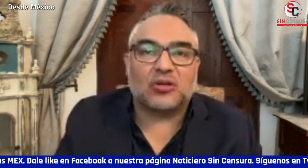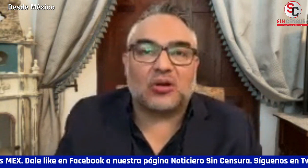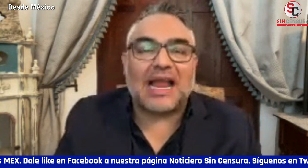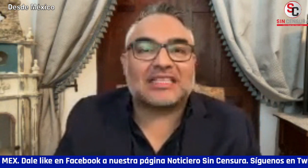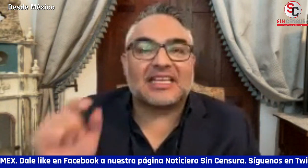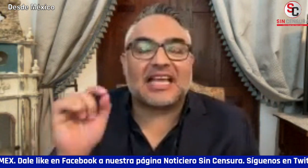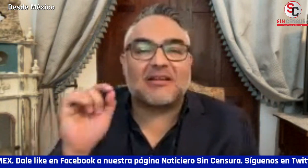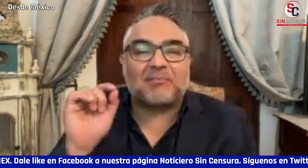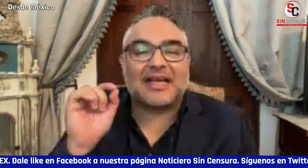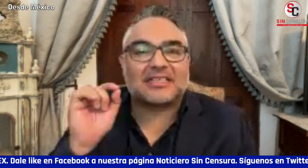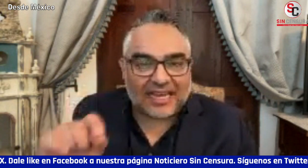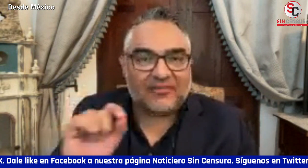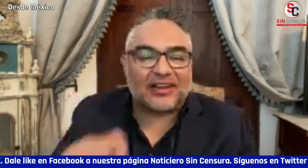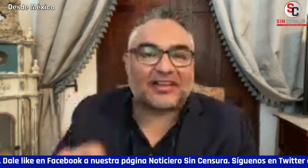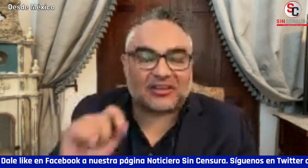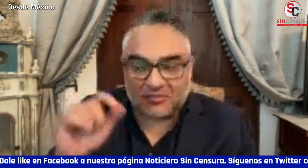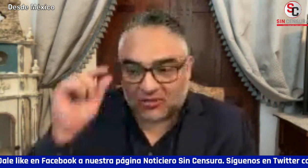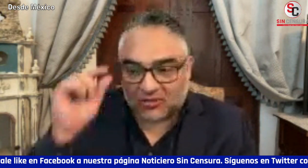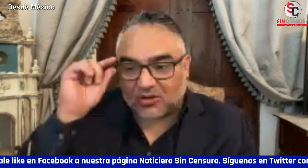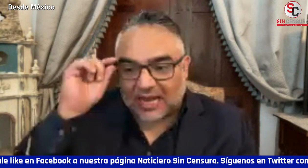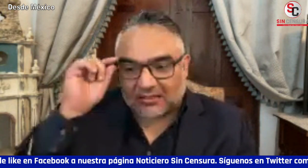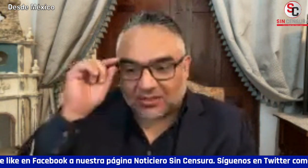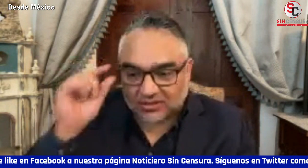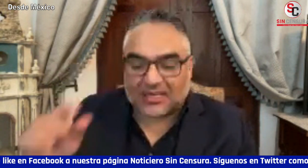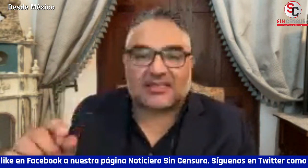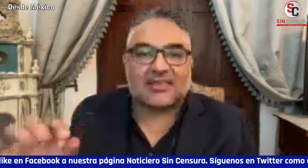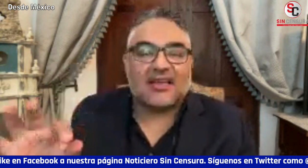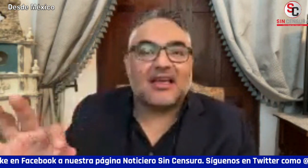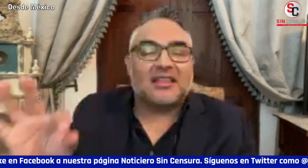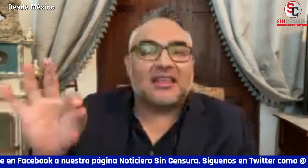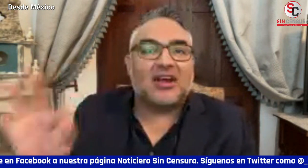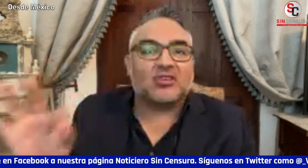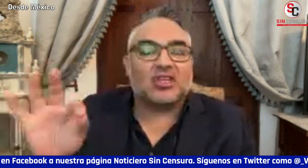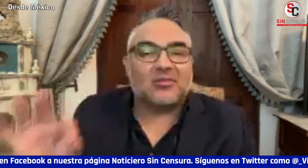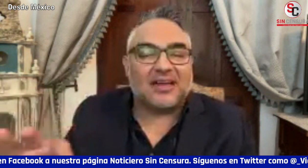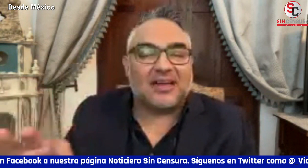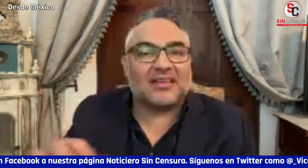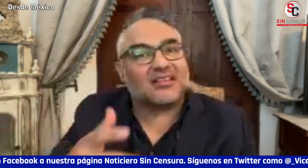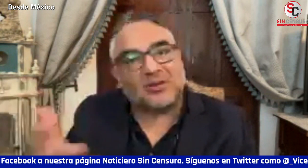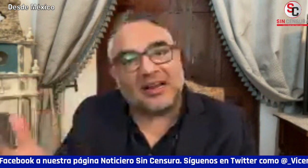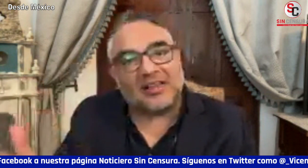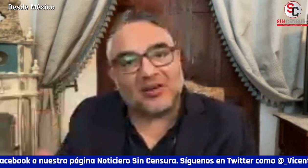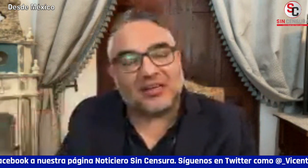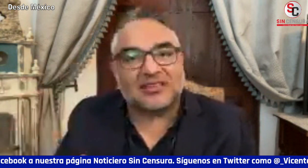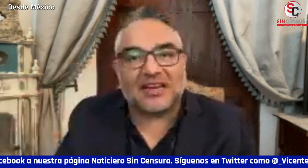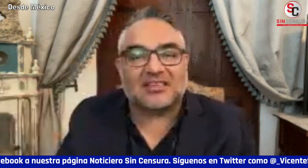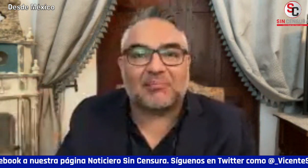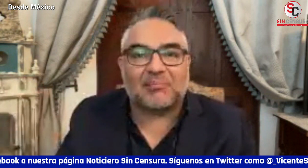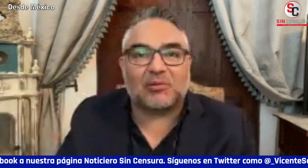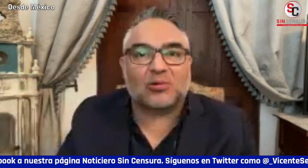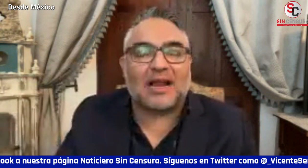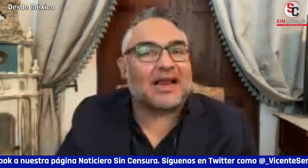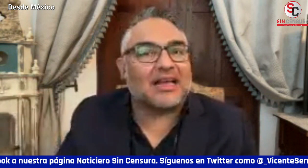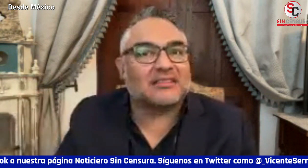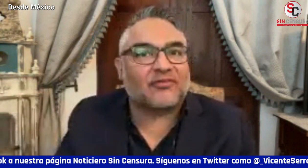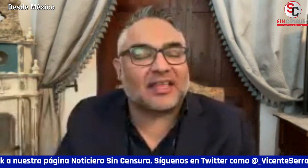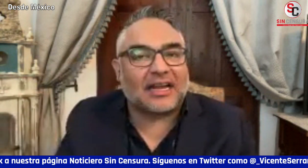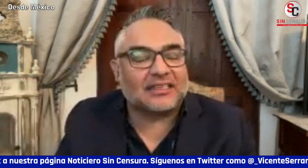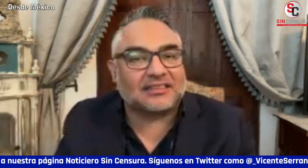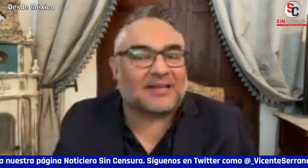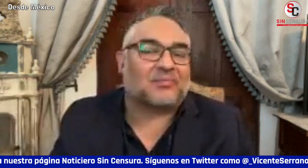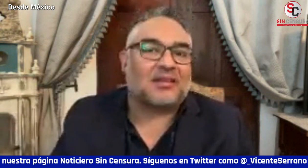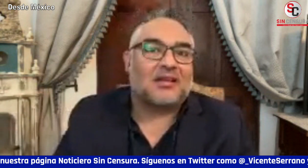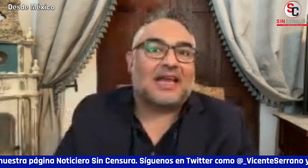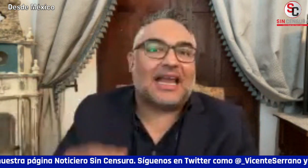El que le puso la cereza al pastel, fíjate cómo son las cosas. Diego Sinué, dices tú que le dio Cristiana Sepultura a la